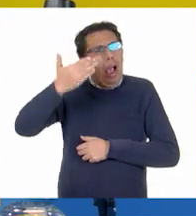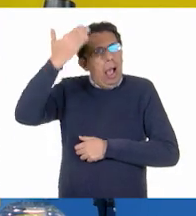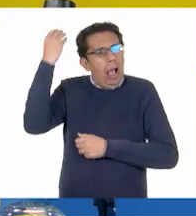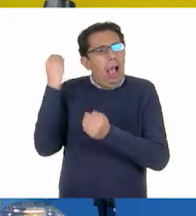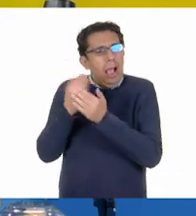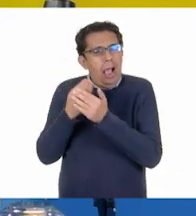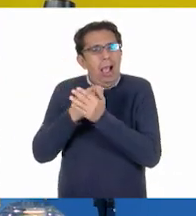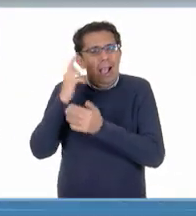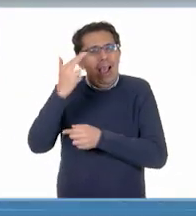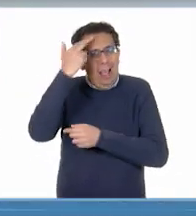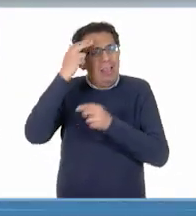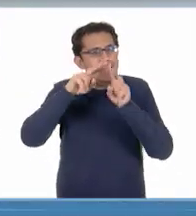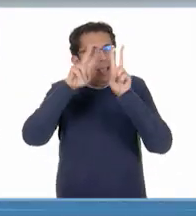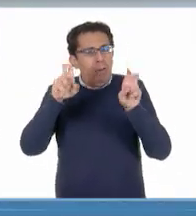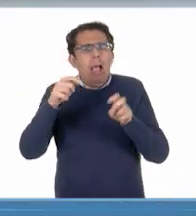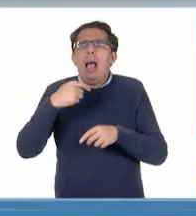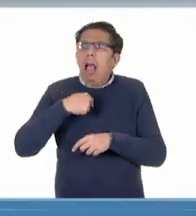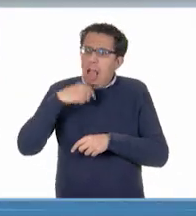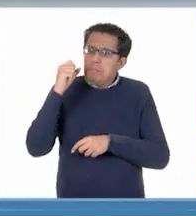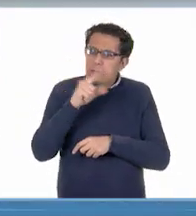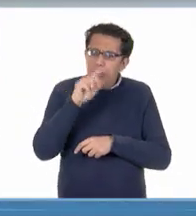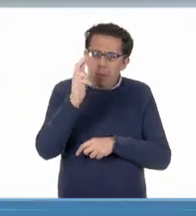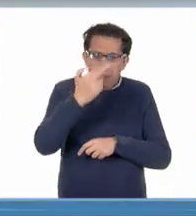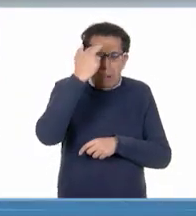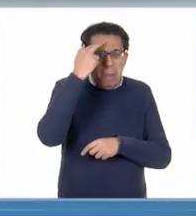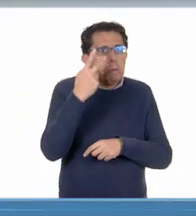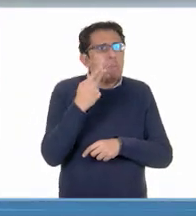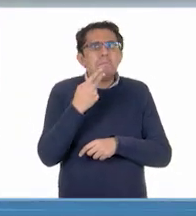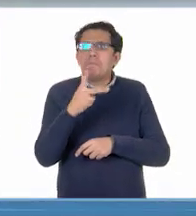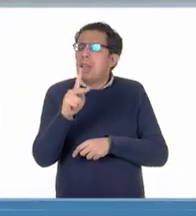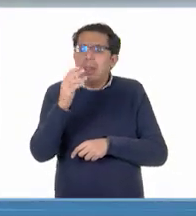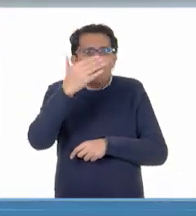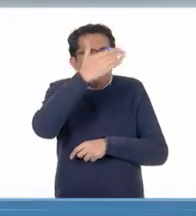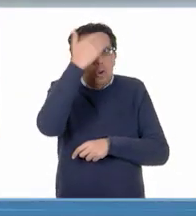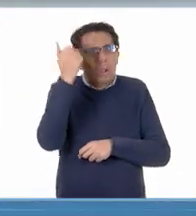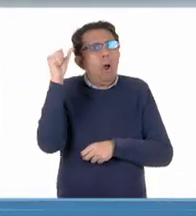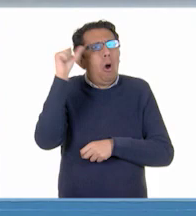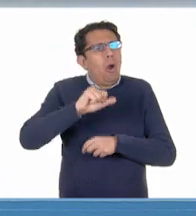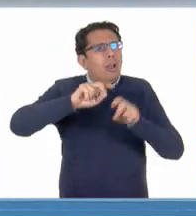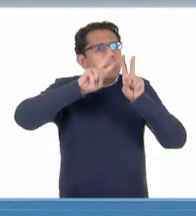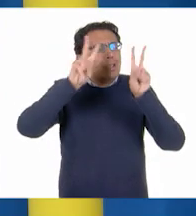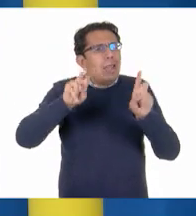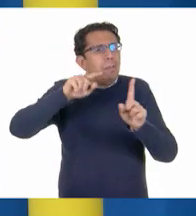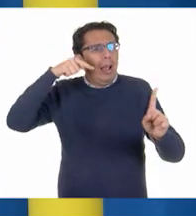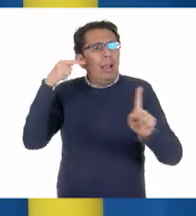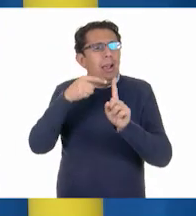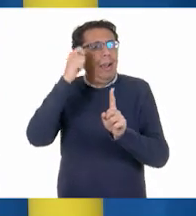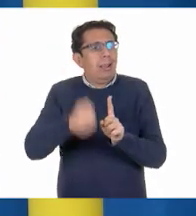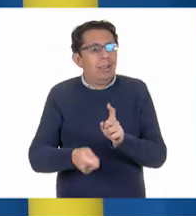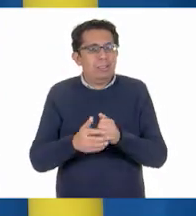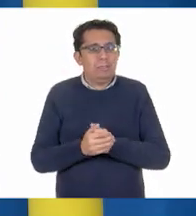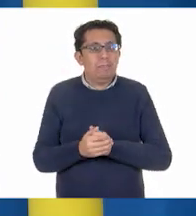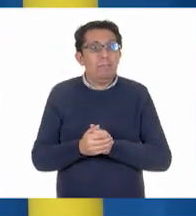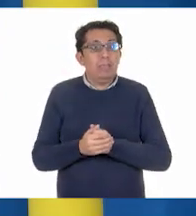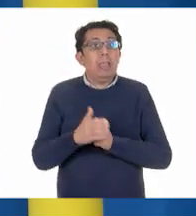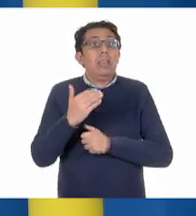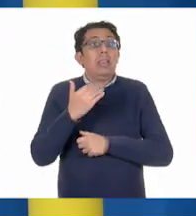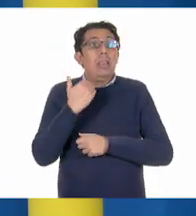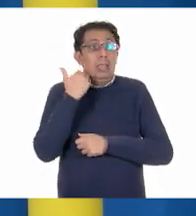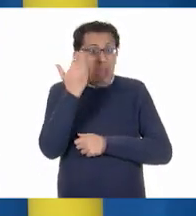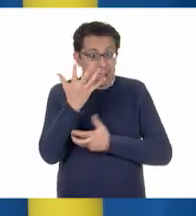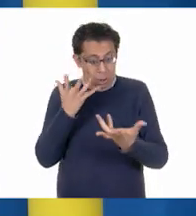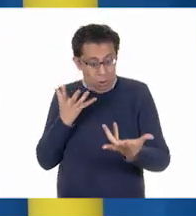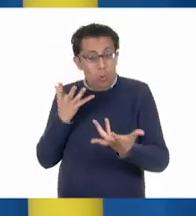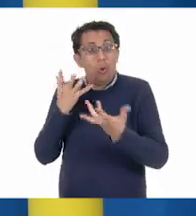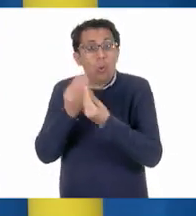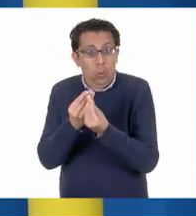pasada. Yo también, sí, pero no sabemos qué vamos a ver hoy. ¿Quieren que resolvamos este enigma